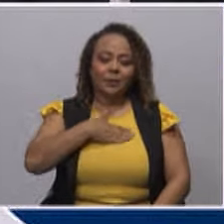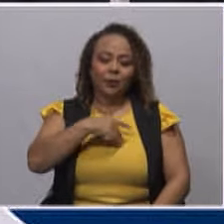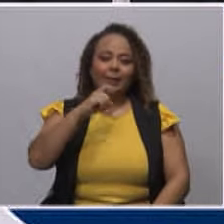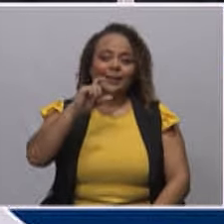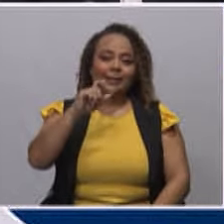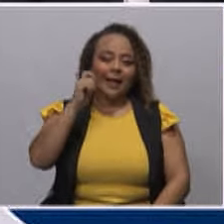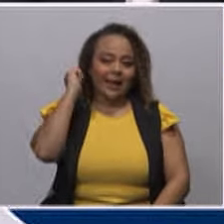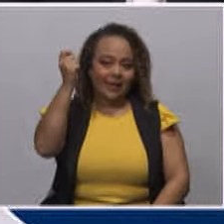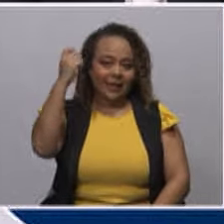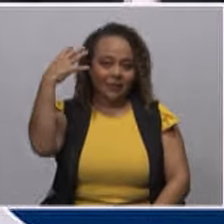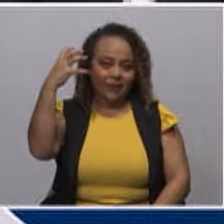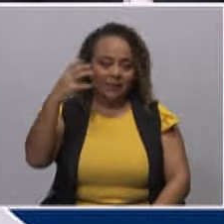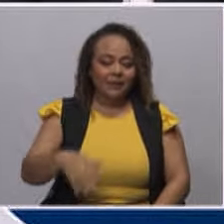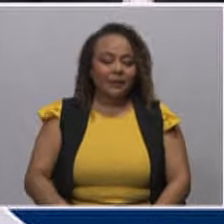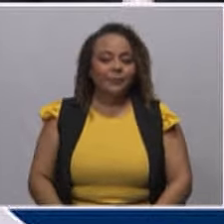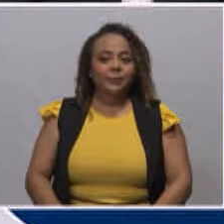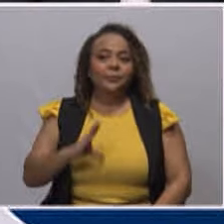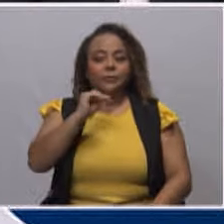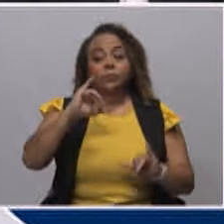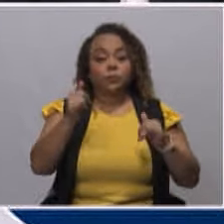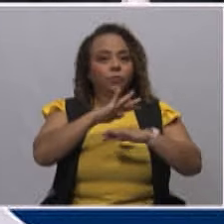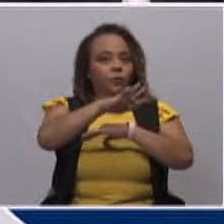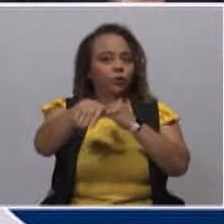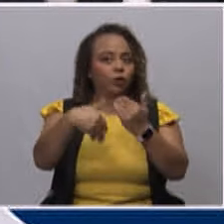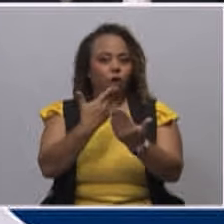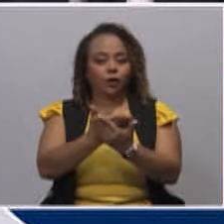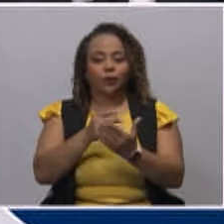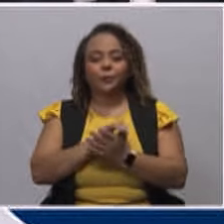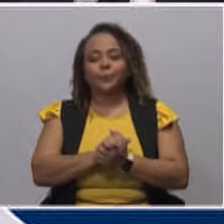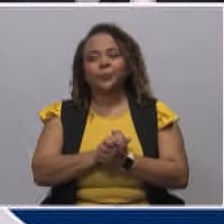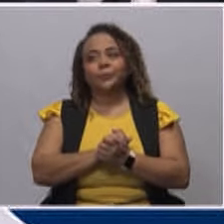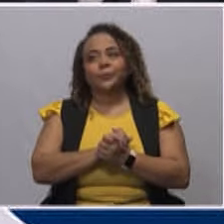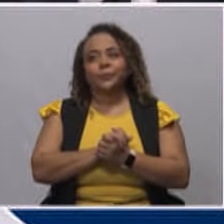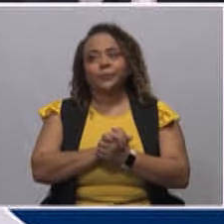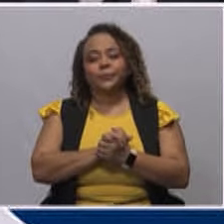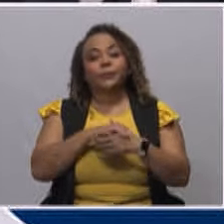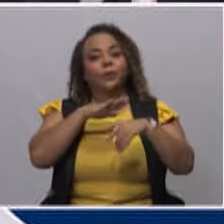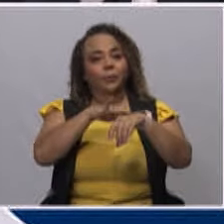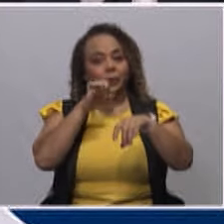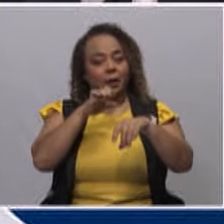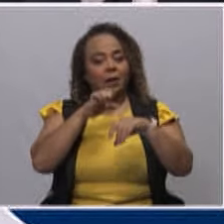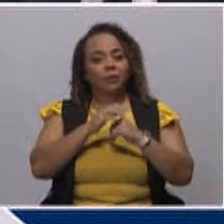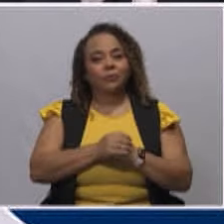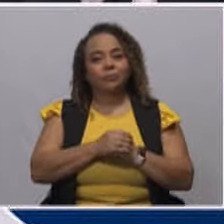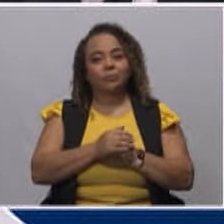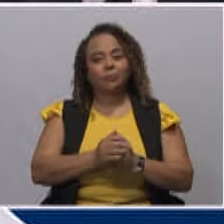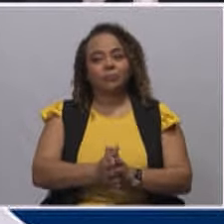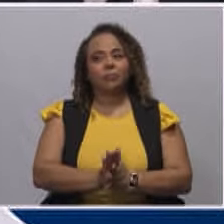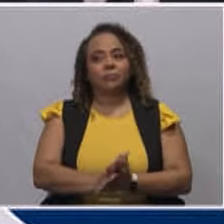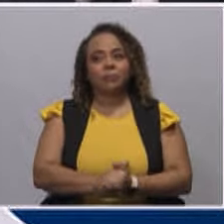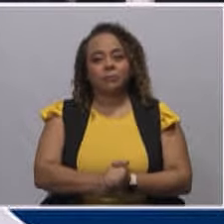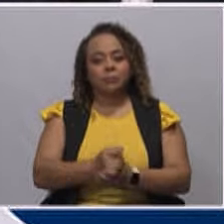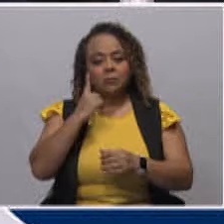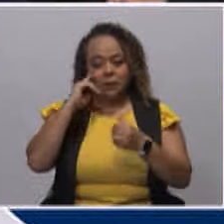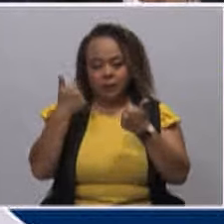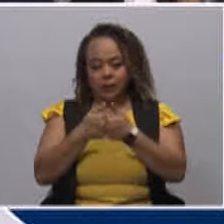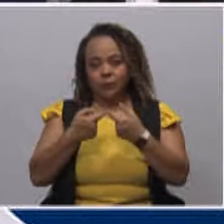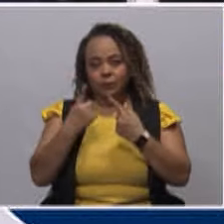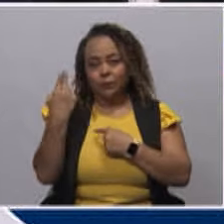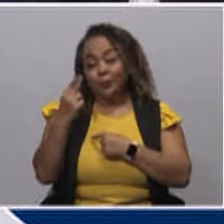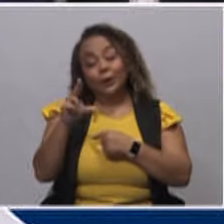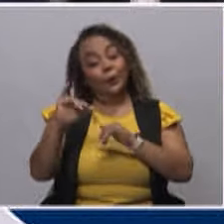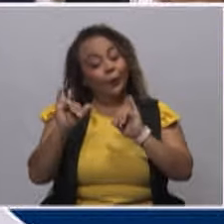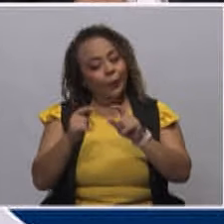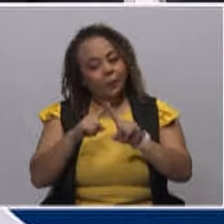jugó absolutamente todo estuvo convocado eh para el partido con Uruguay no jugó